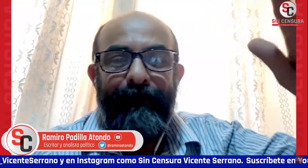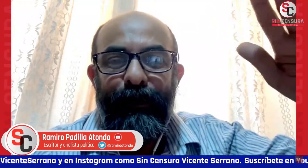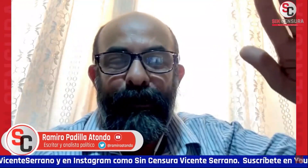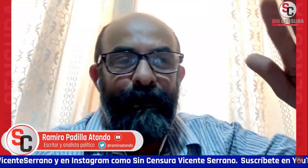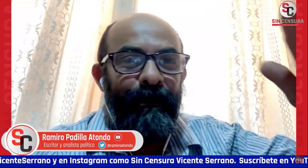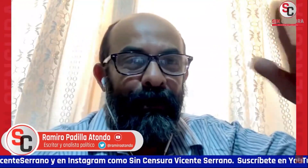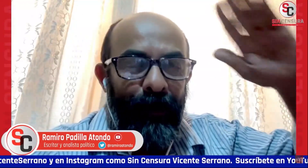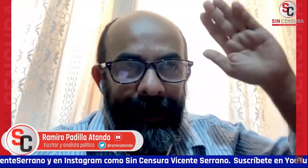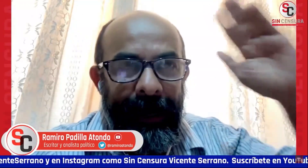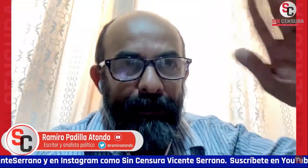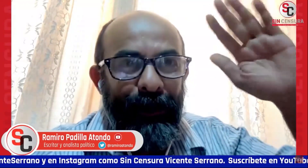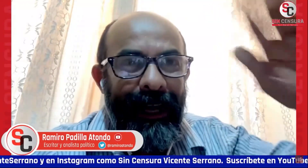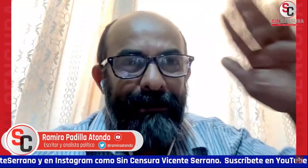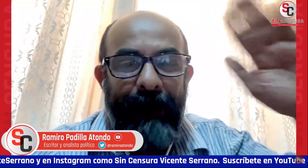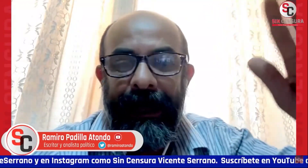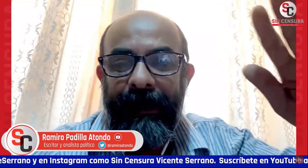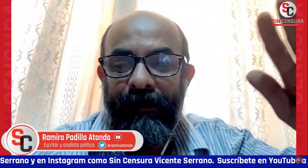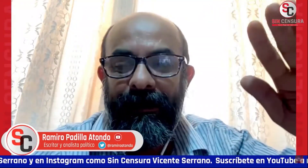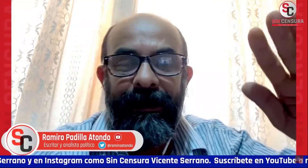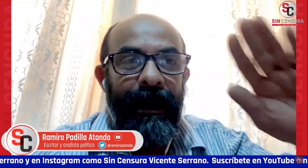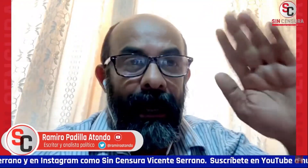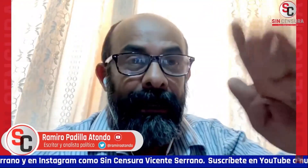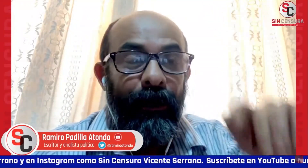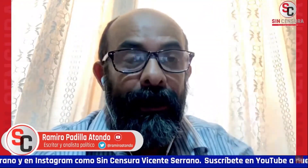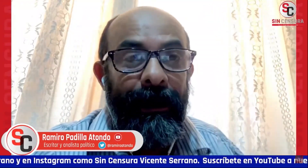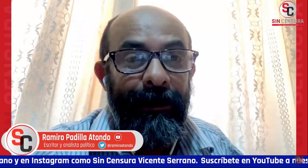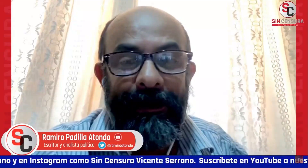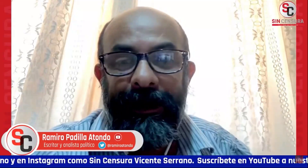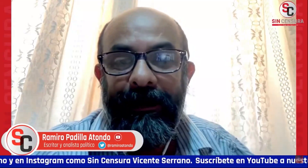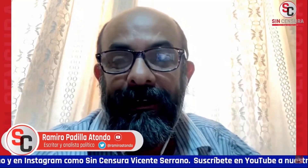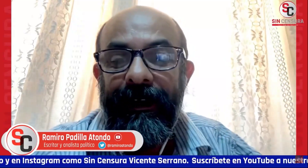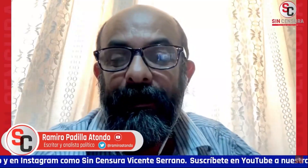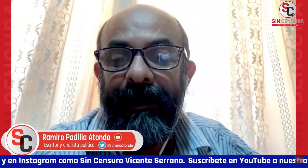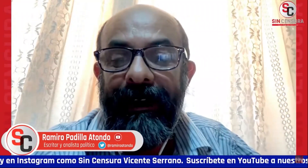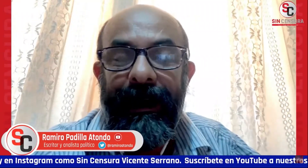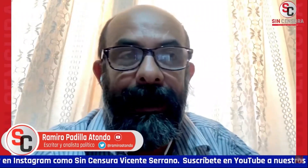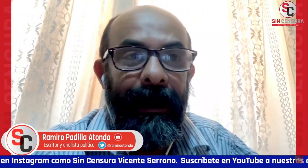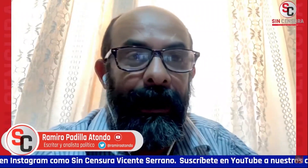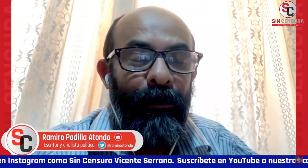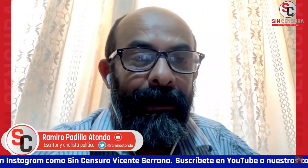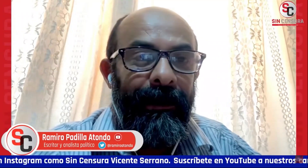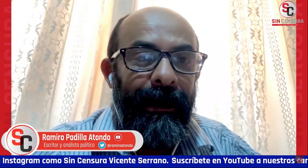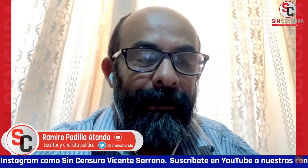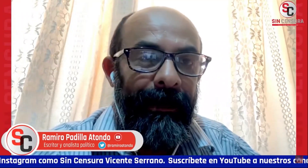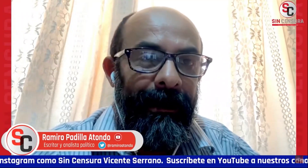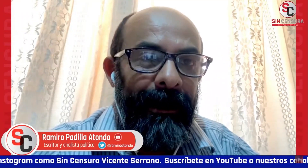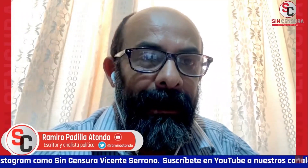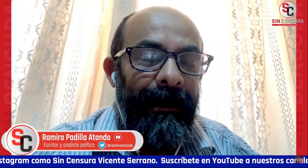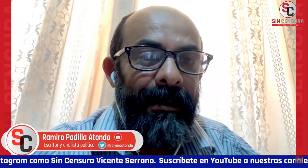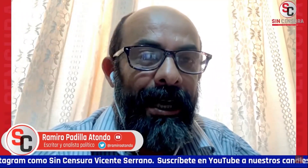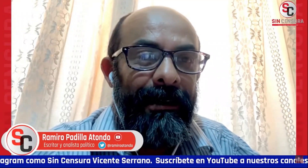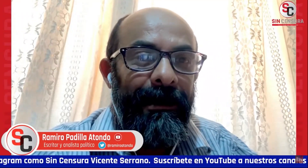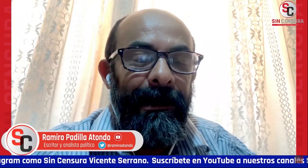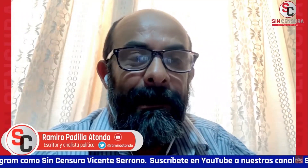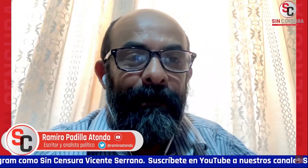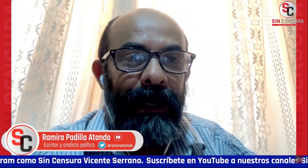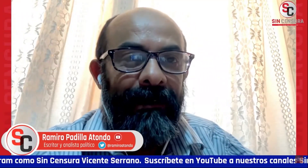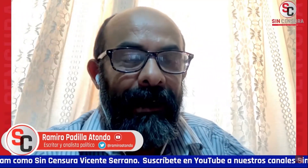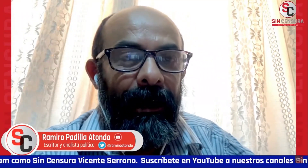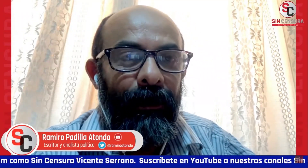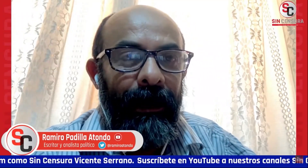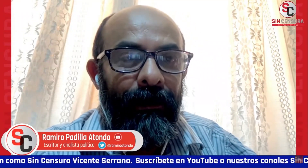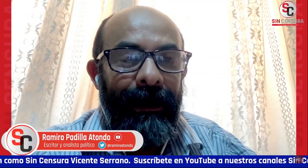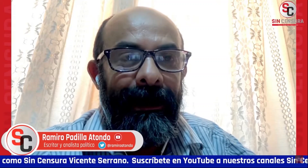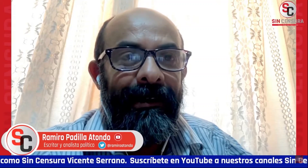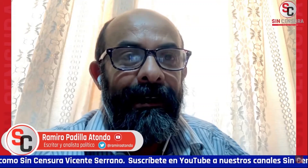el cambio que hay en México. Quiero decirle nomás a un cuate de acá del chat que